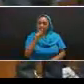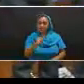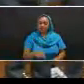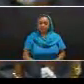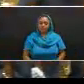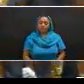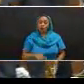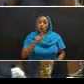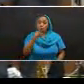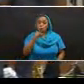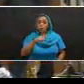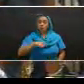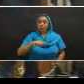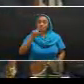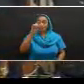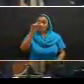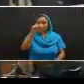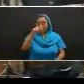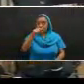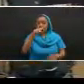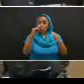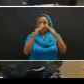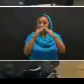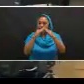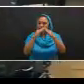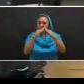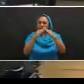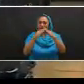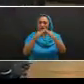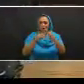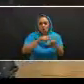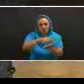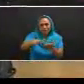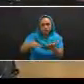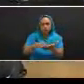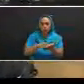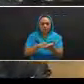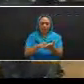Tú que estás en tu lugar, recibe el amor de Dios. Y quiero